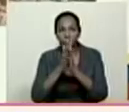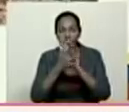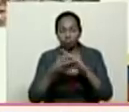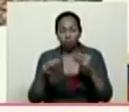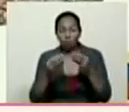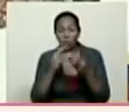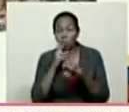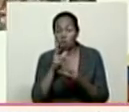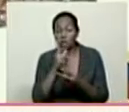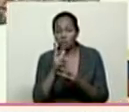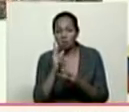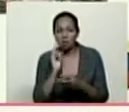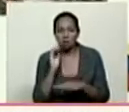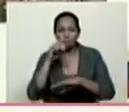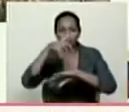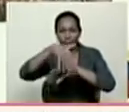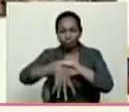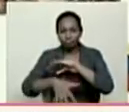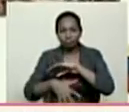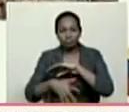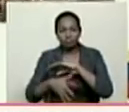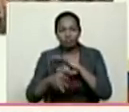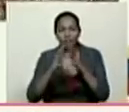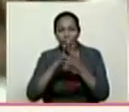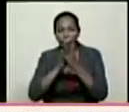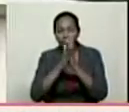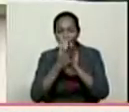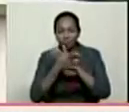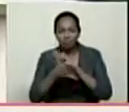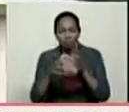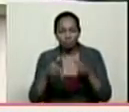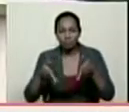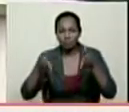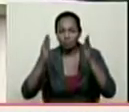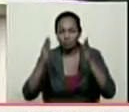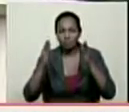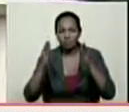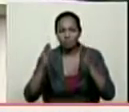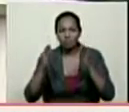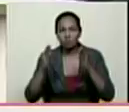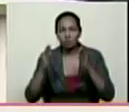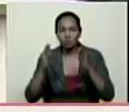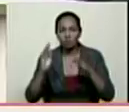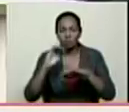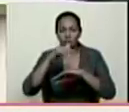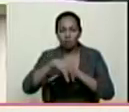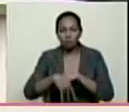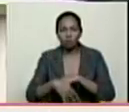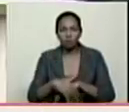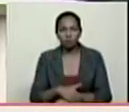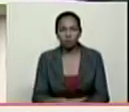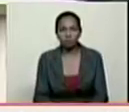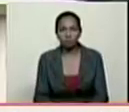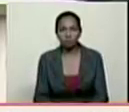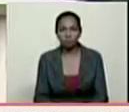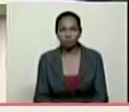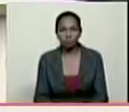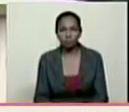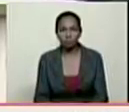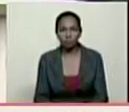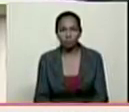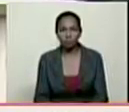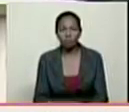y que lograron hacer dañando infraestructura estratégica para el pueblo de Venezuela. Pues